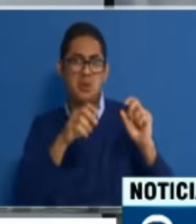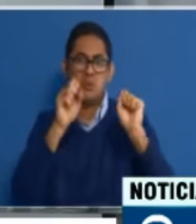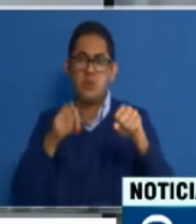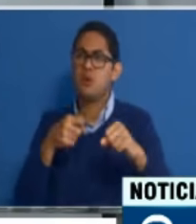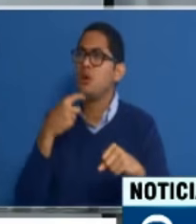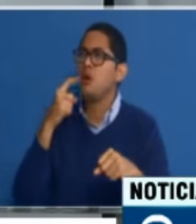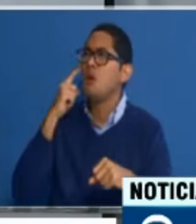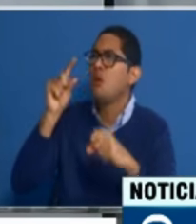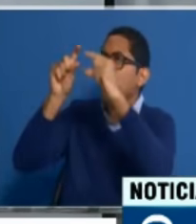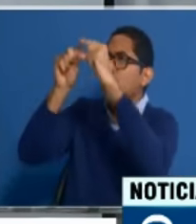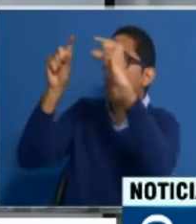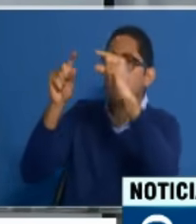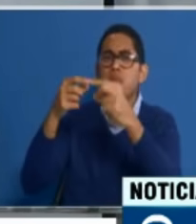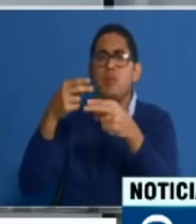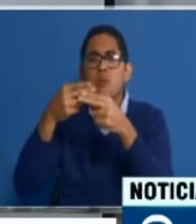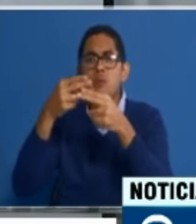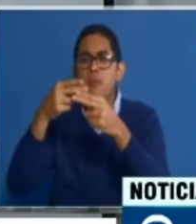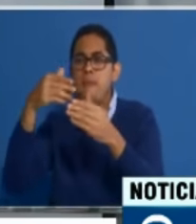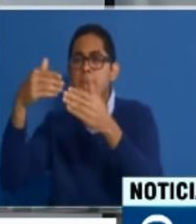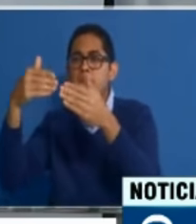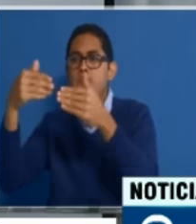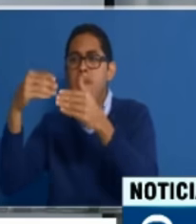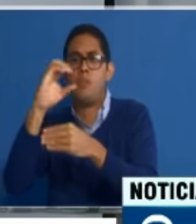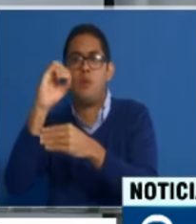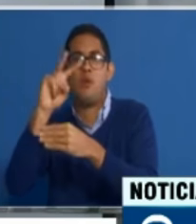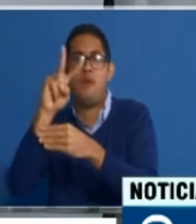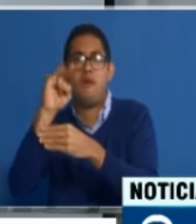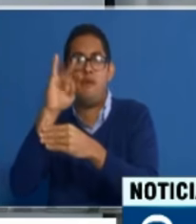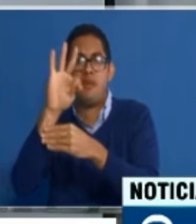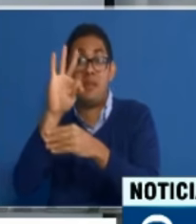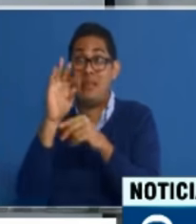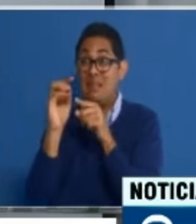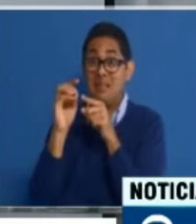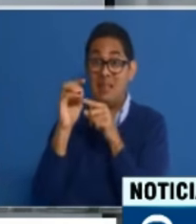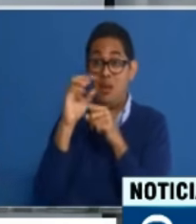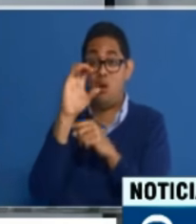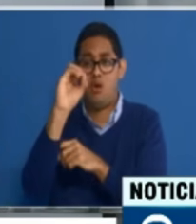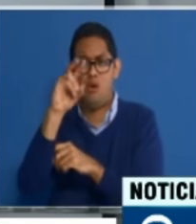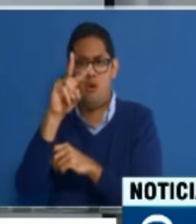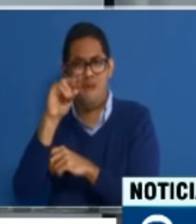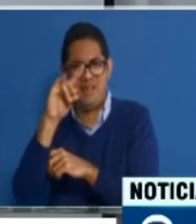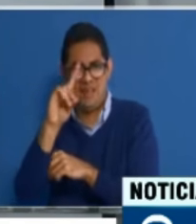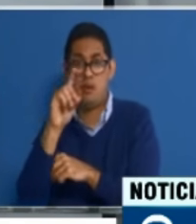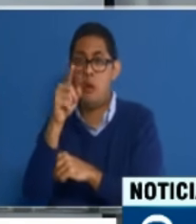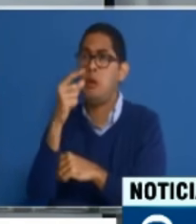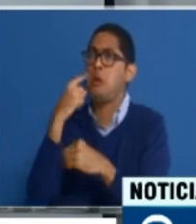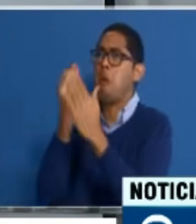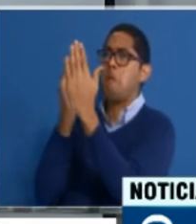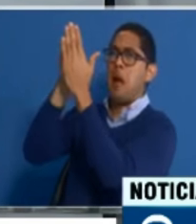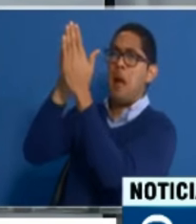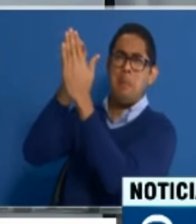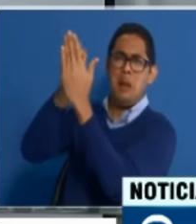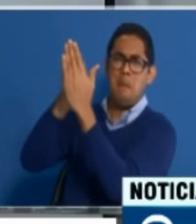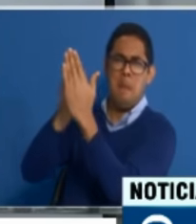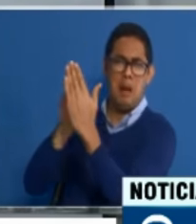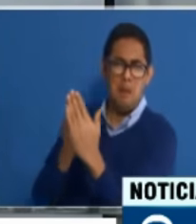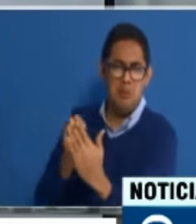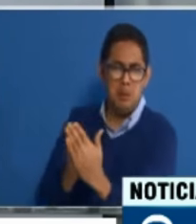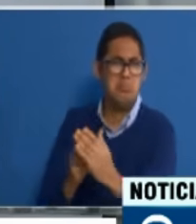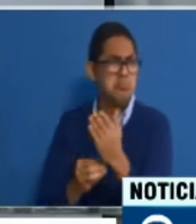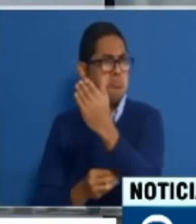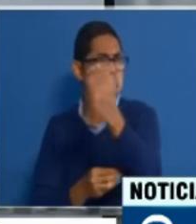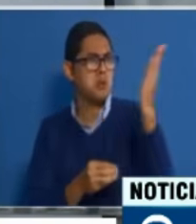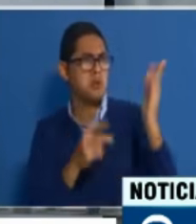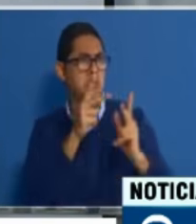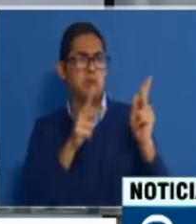COVID, comience el Ministerio de la Presidencia a subir las compras y así